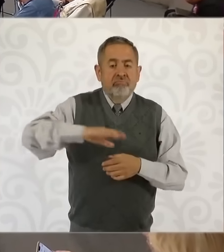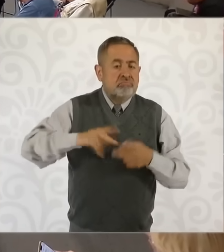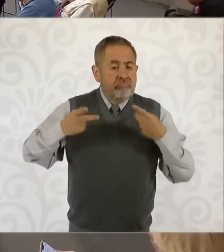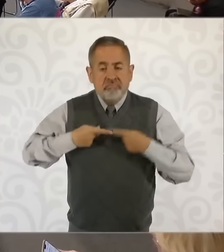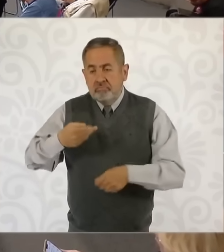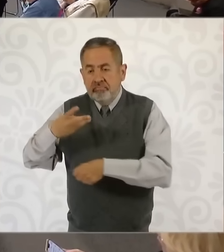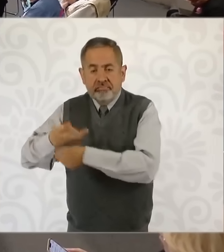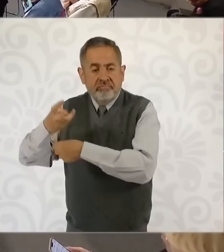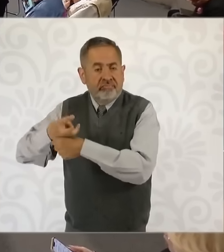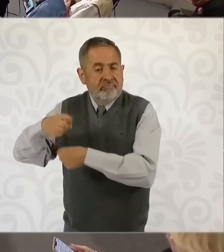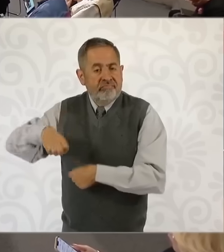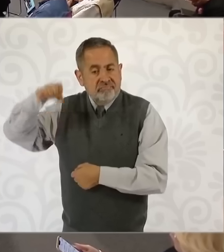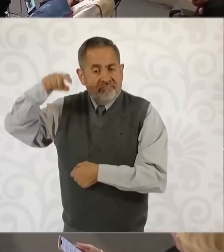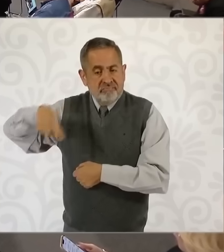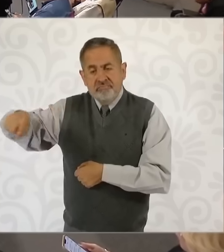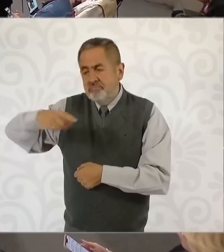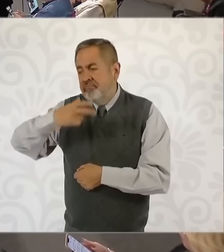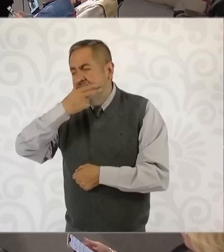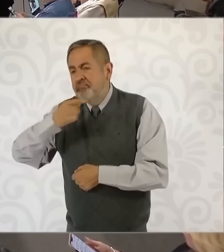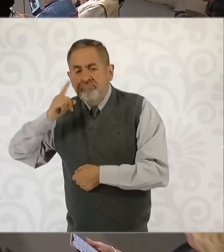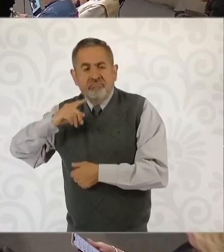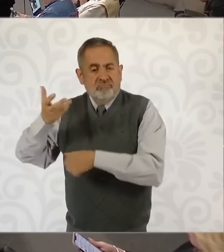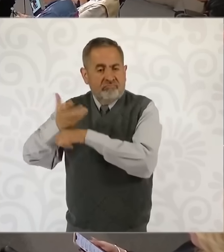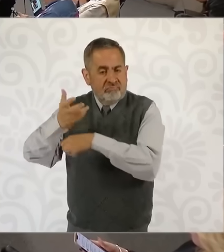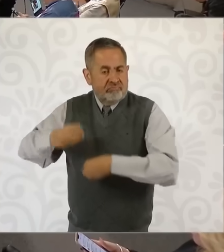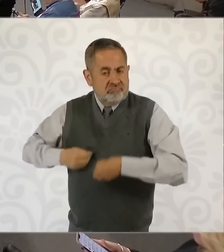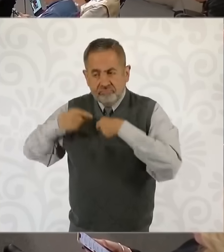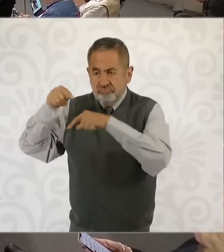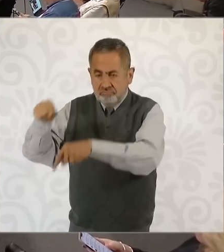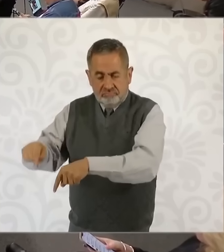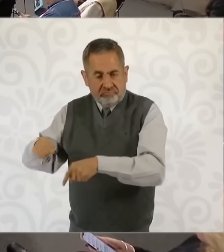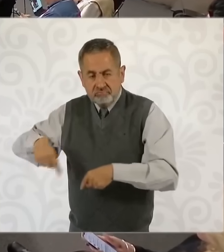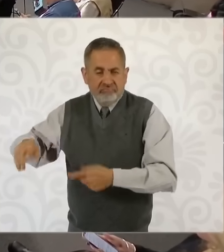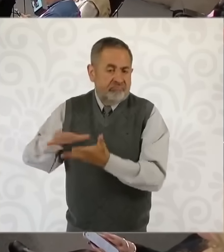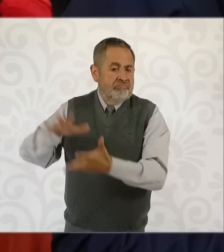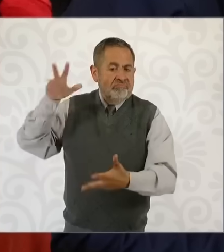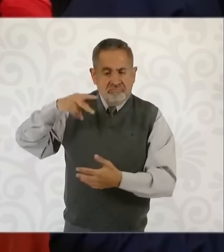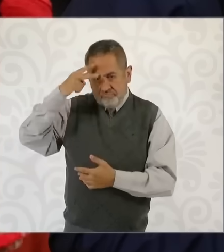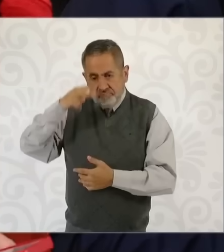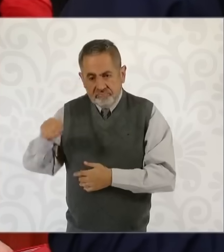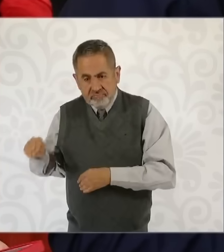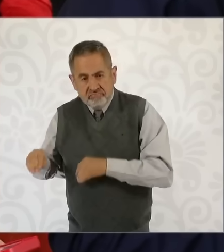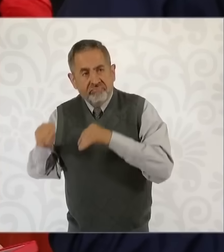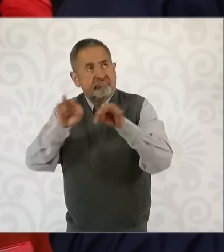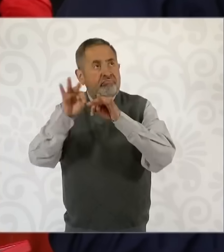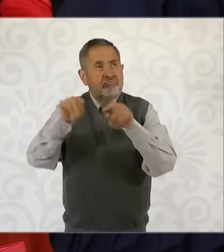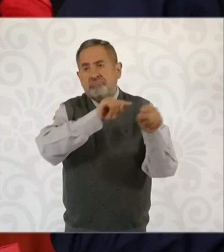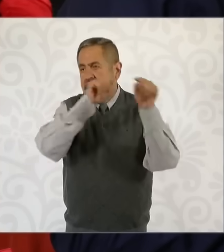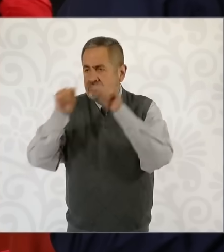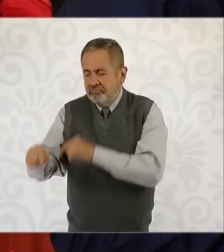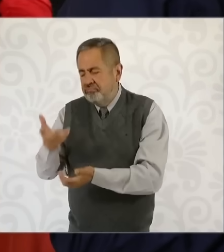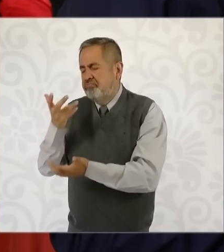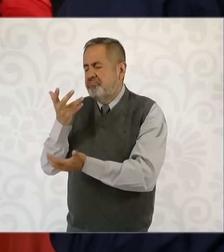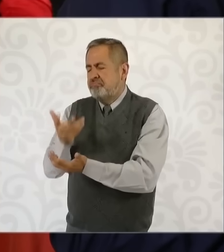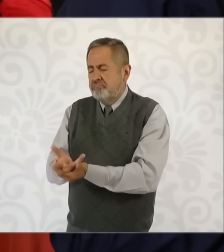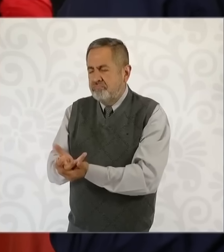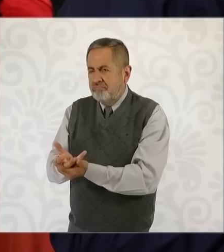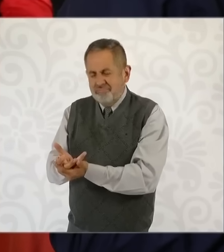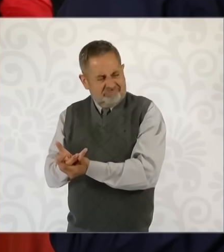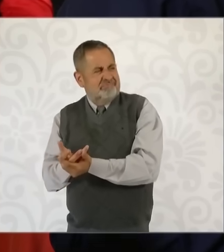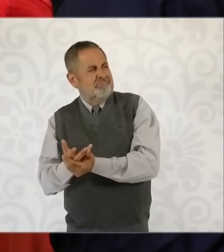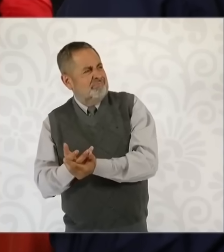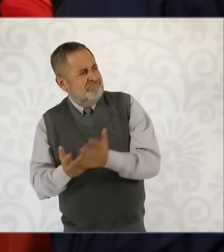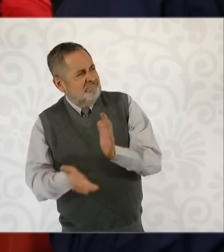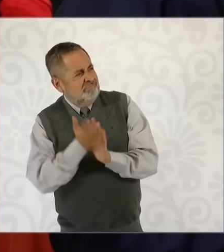edad, tanto mexicanos como estadounidenses, mexicanos que se fueron a trabajar y hoy regresan a descansar a su país.